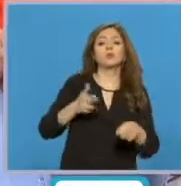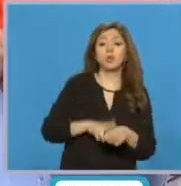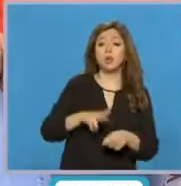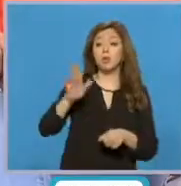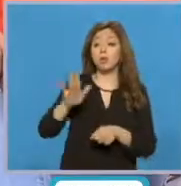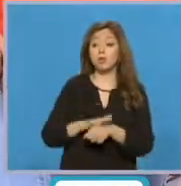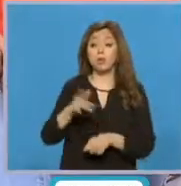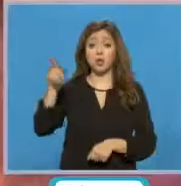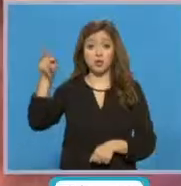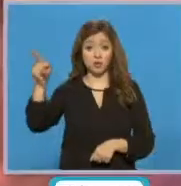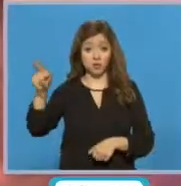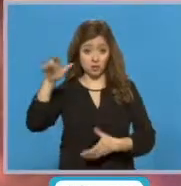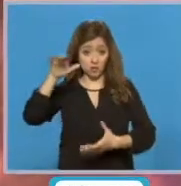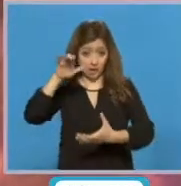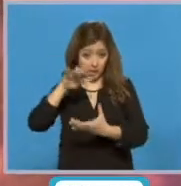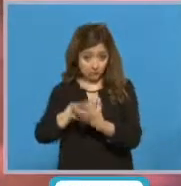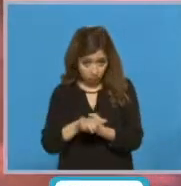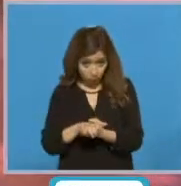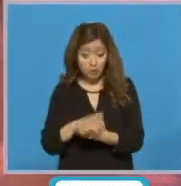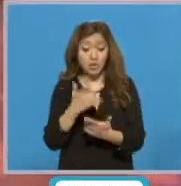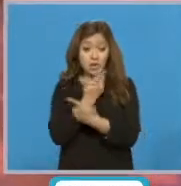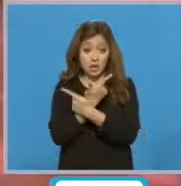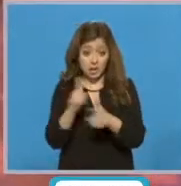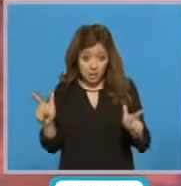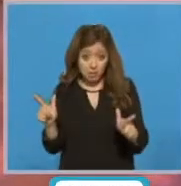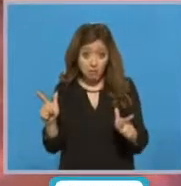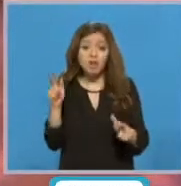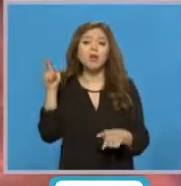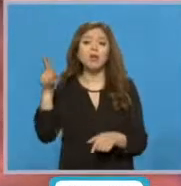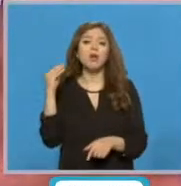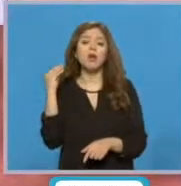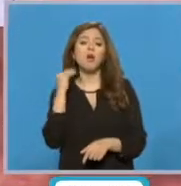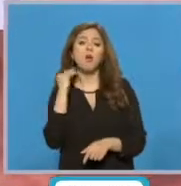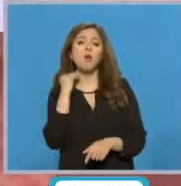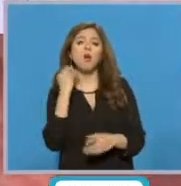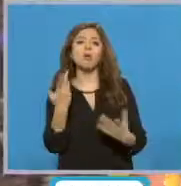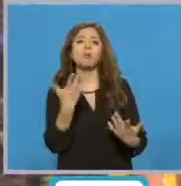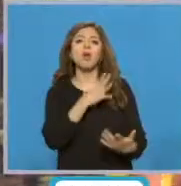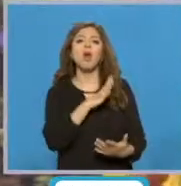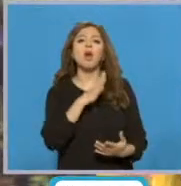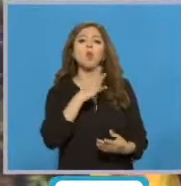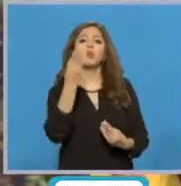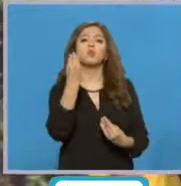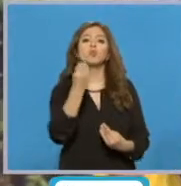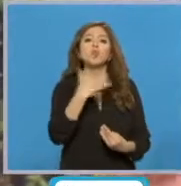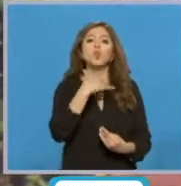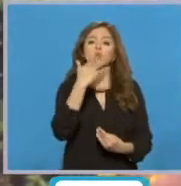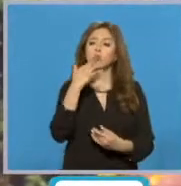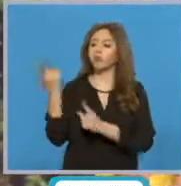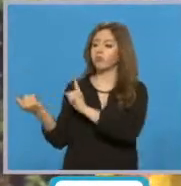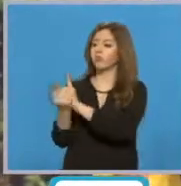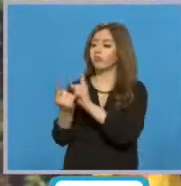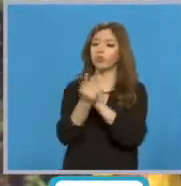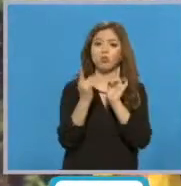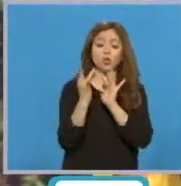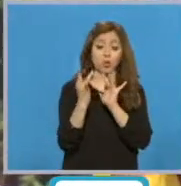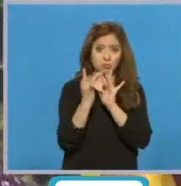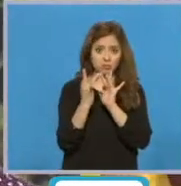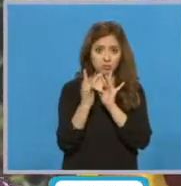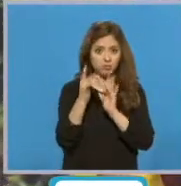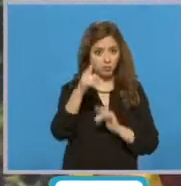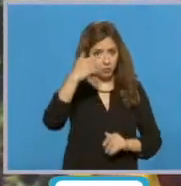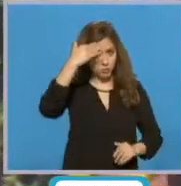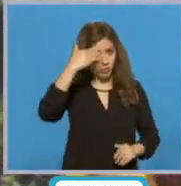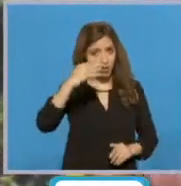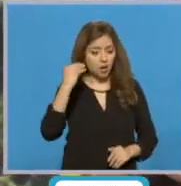abogado con muchas influencias? Y bien decías tú que la relación entre abogados podría ser complicada y también escabrosa y tenebrosa. Y